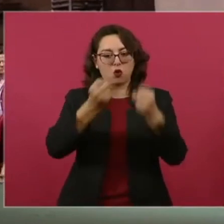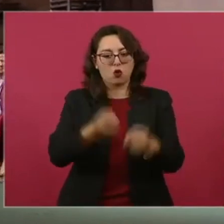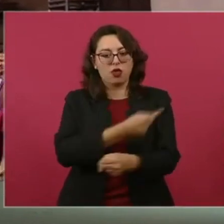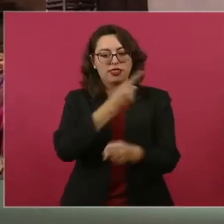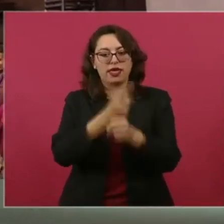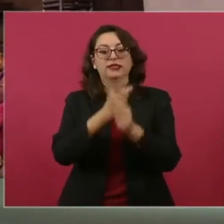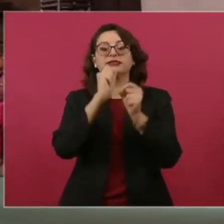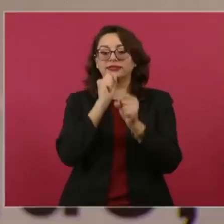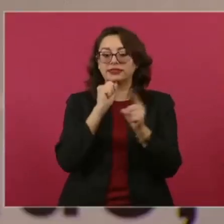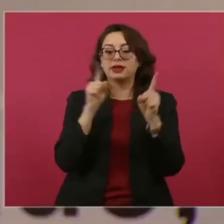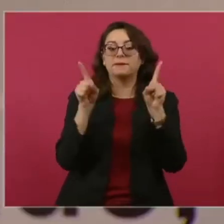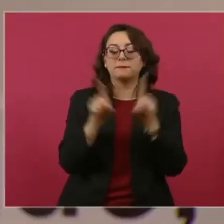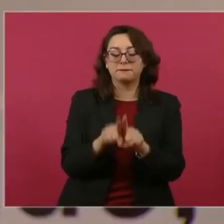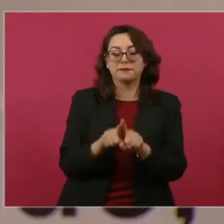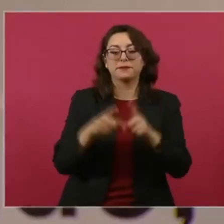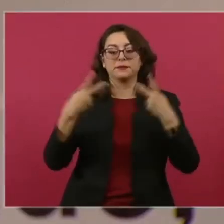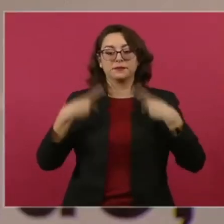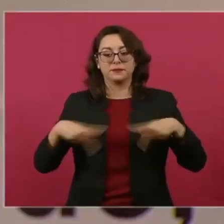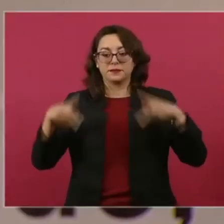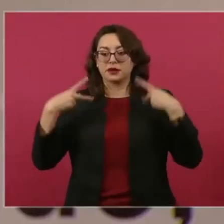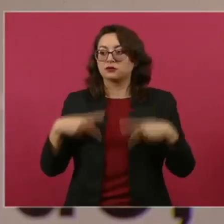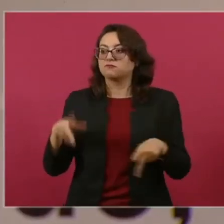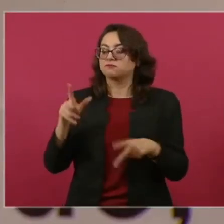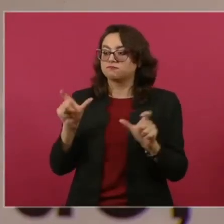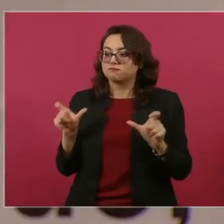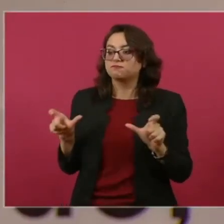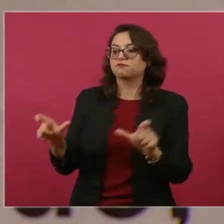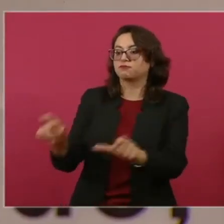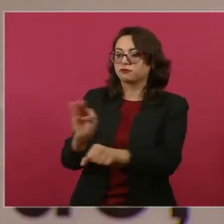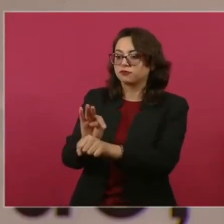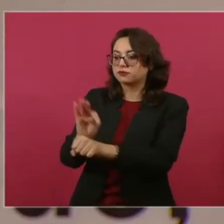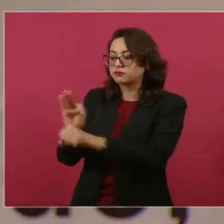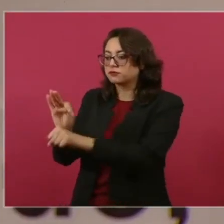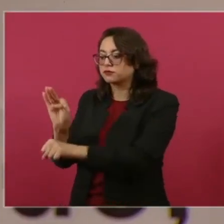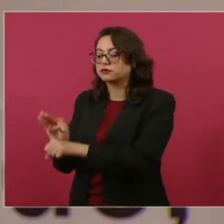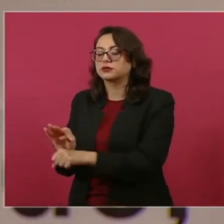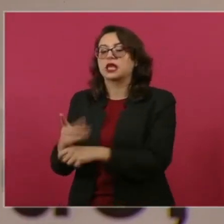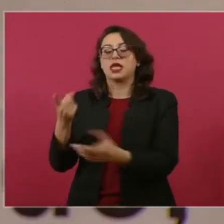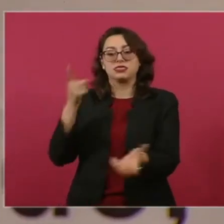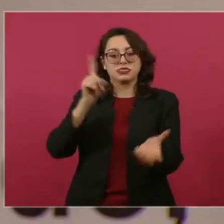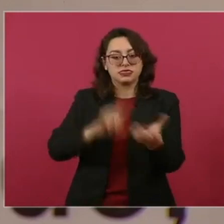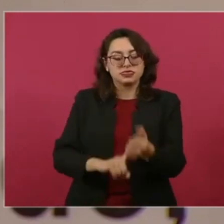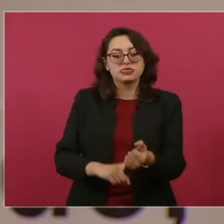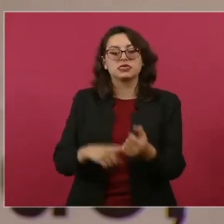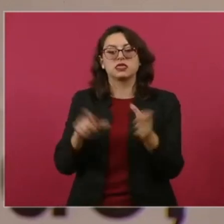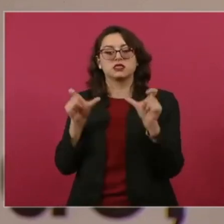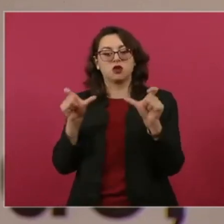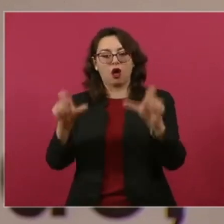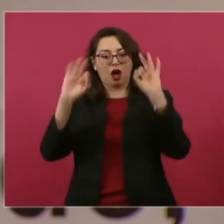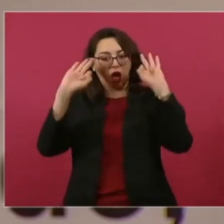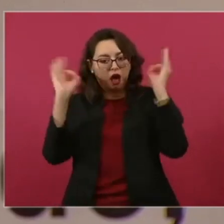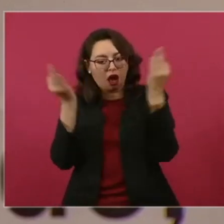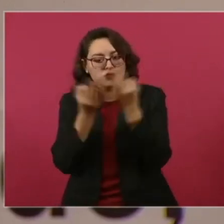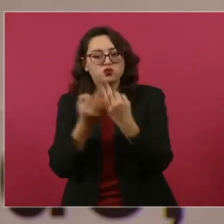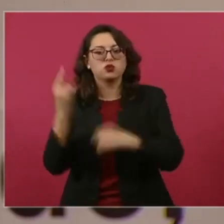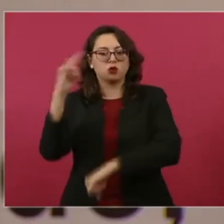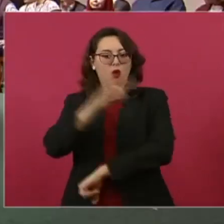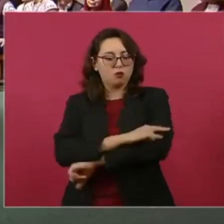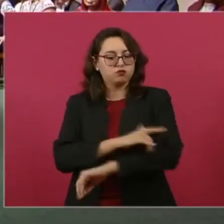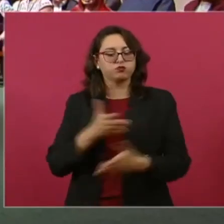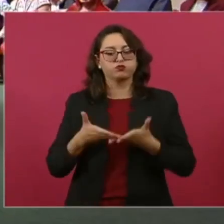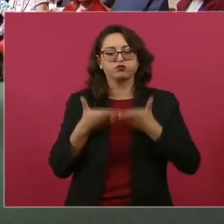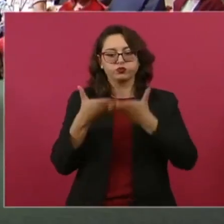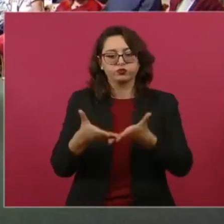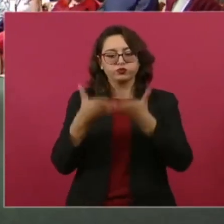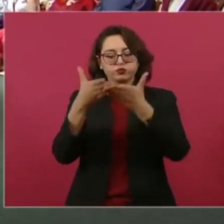en labores de protección civil, control de aduanas, cuidado de puertos, aeropuertos